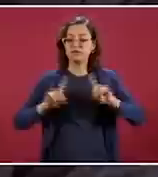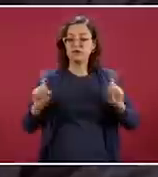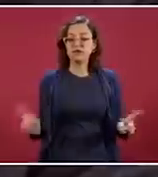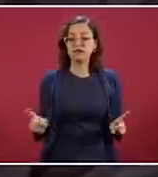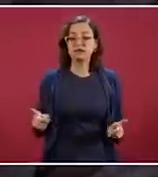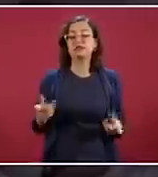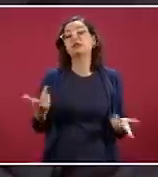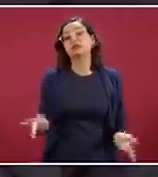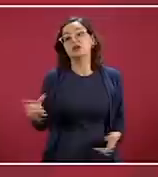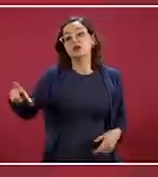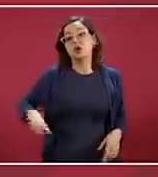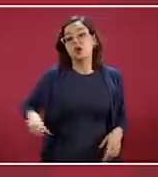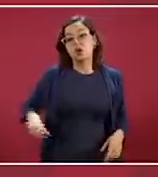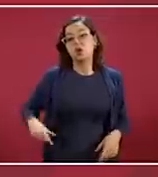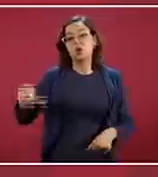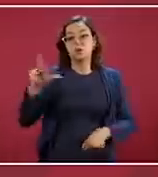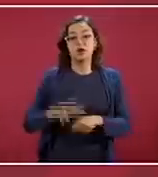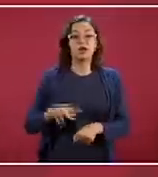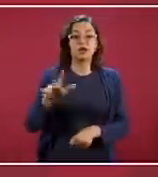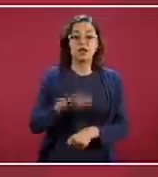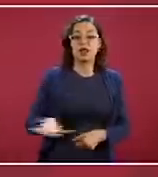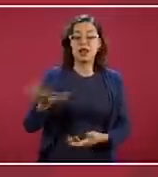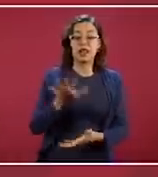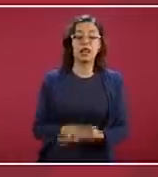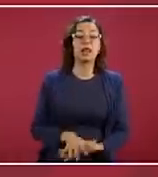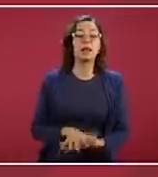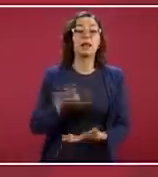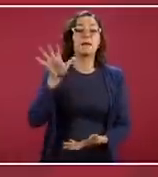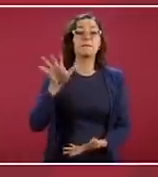los gobernadores, la mayoría, está